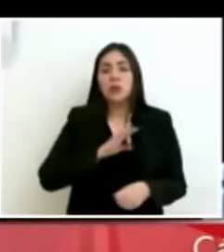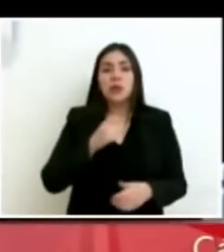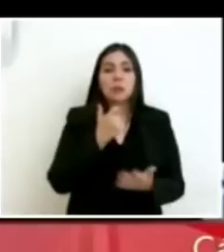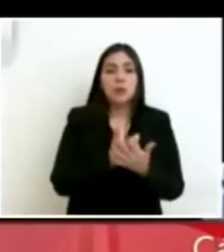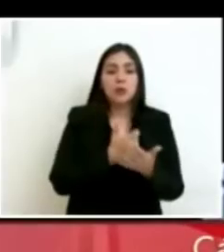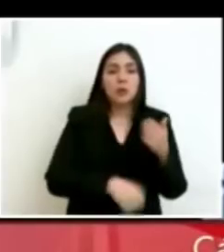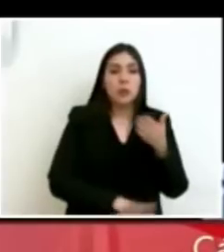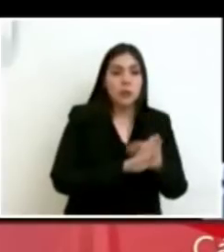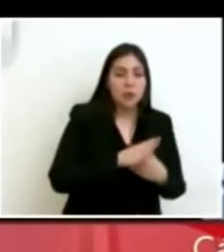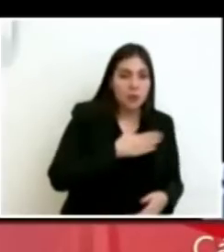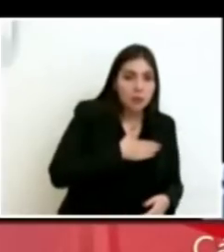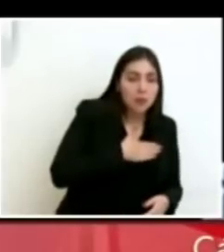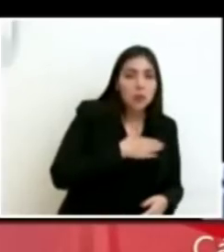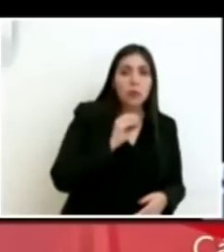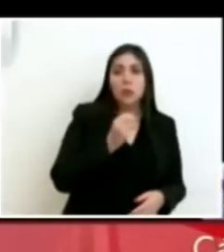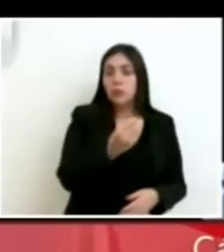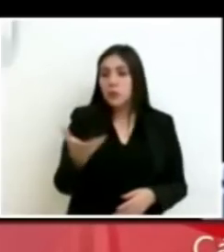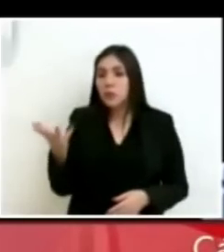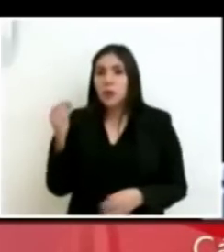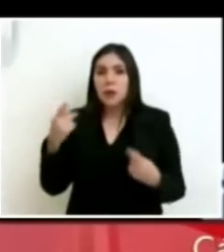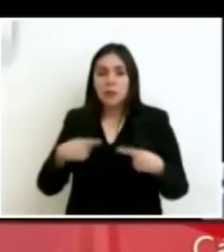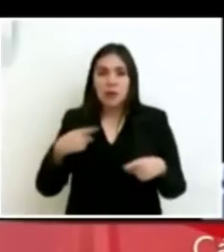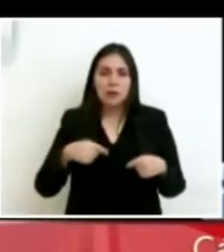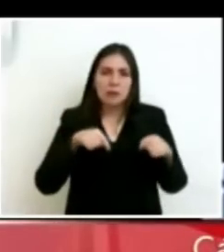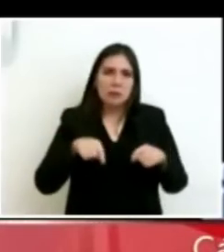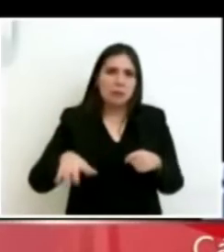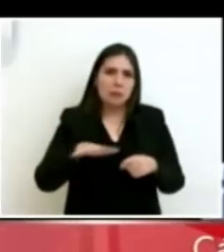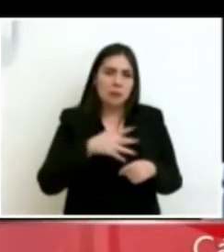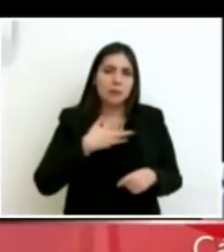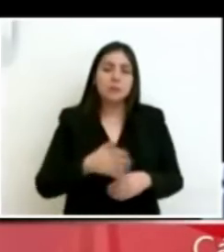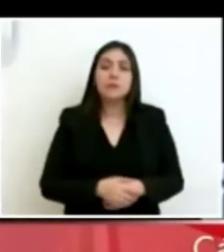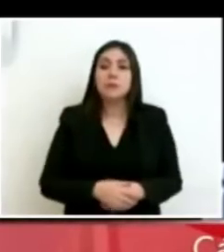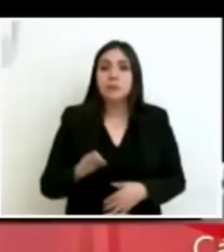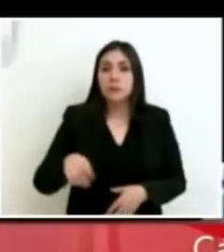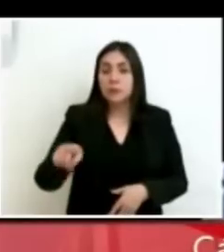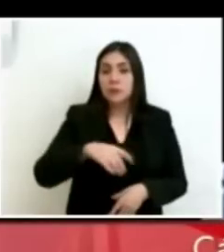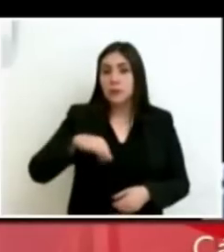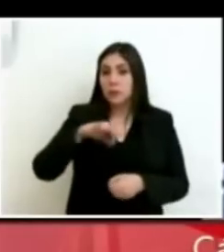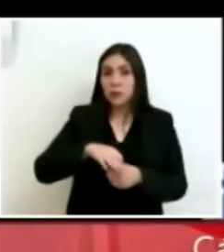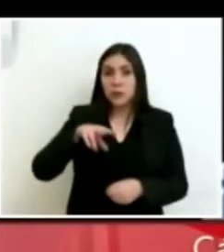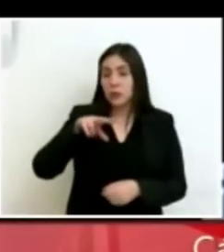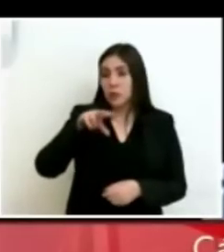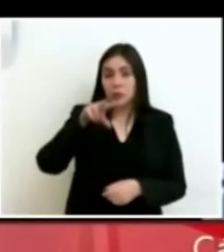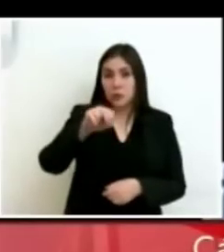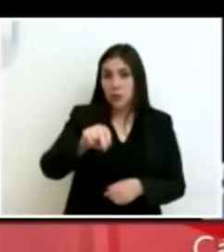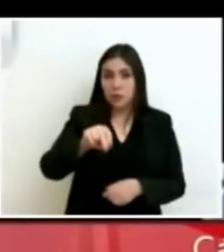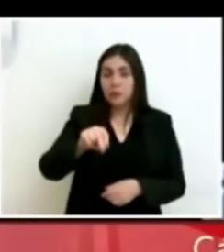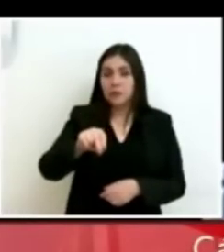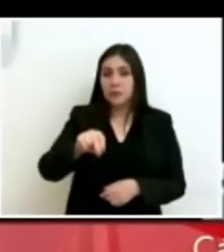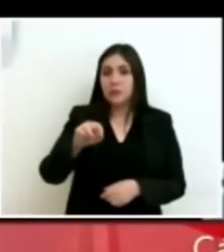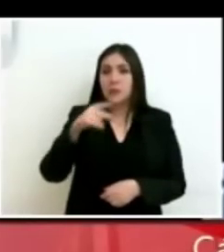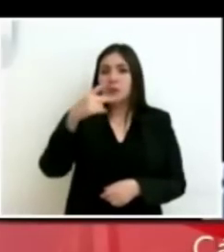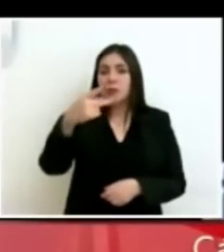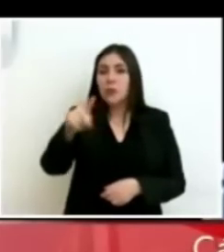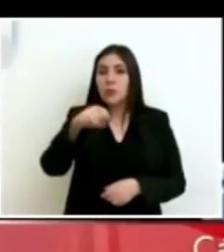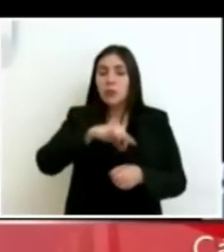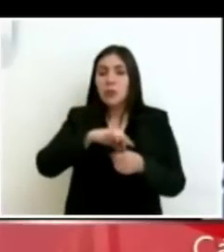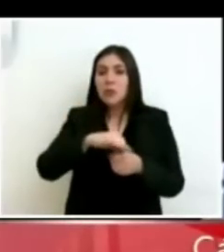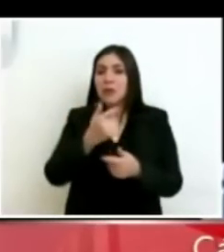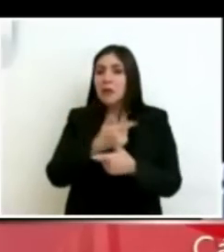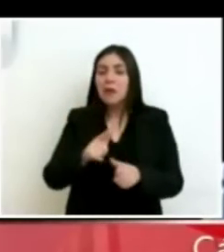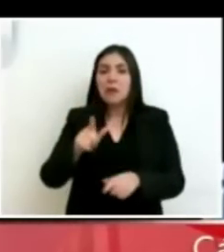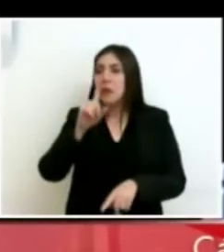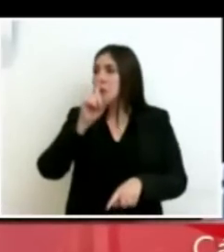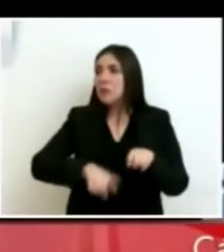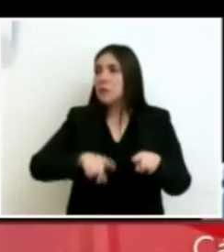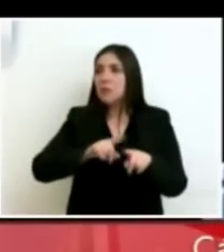ustedes, a cualquiera de los que estamos aquí. Si votan en contra de esta reserva, su voto dejará de ser libre y estará sometido a lo